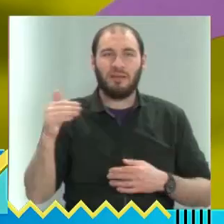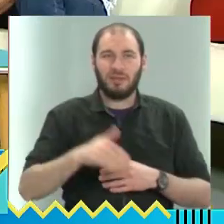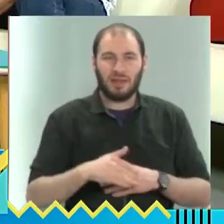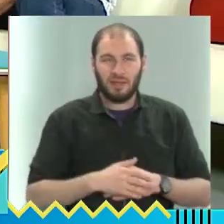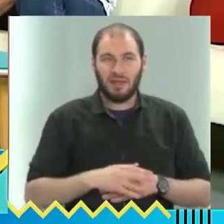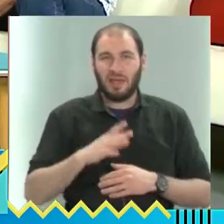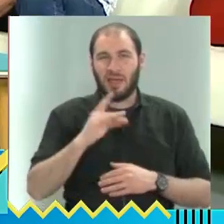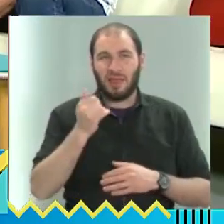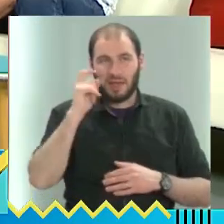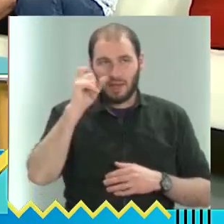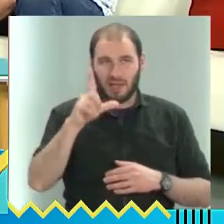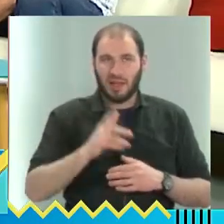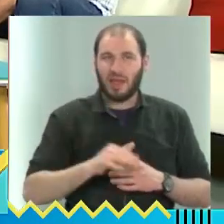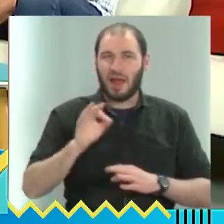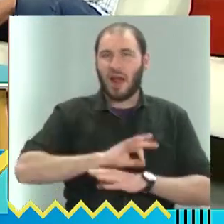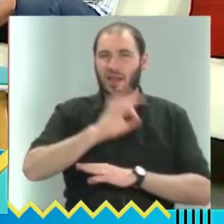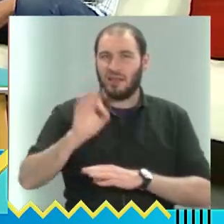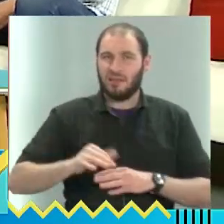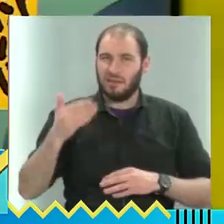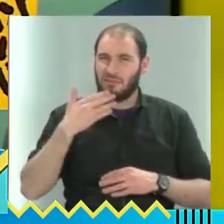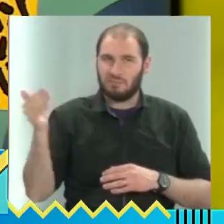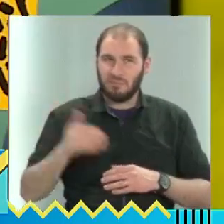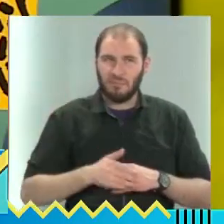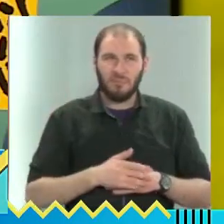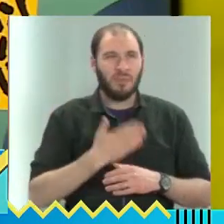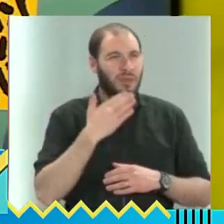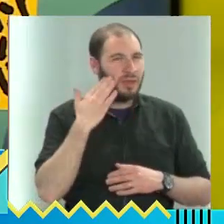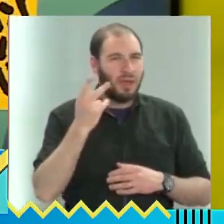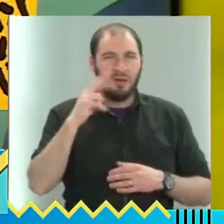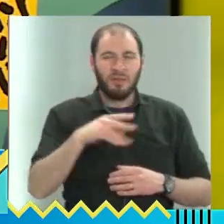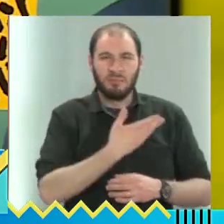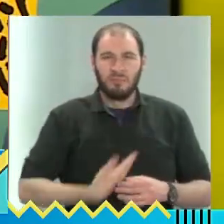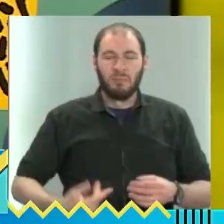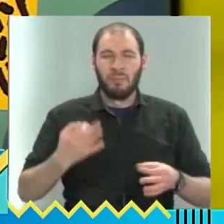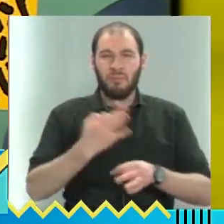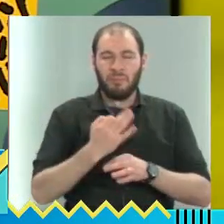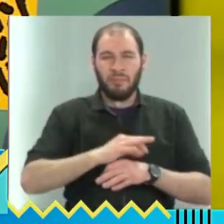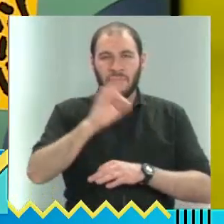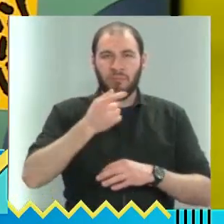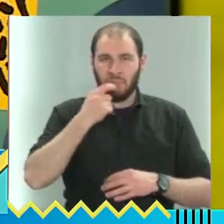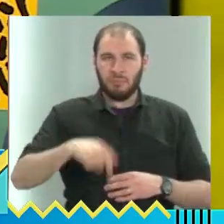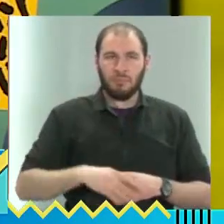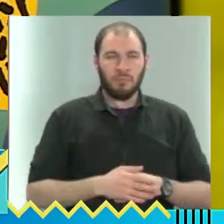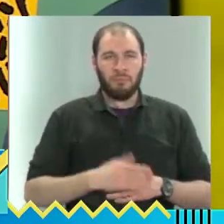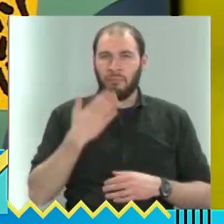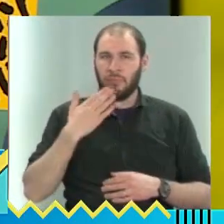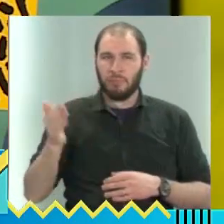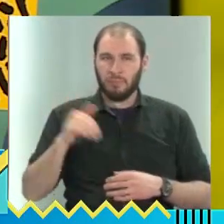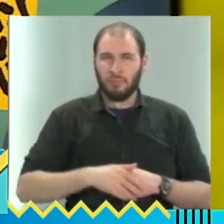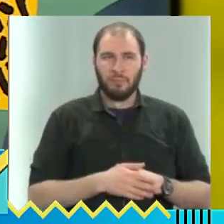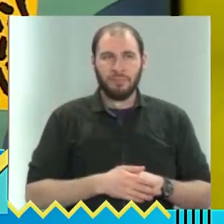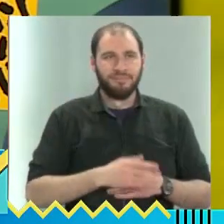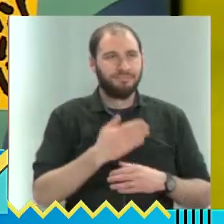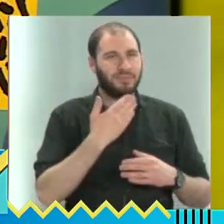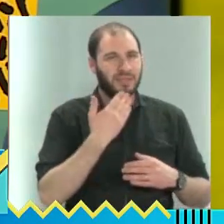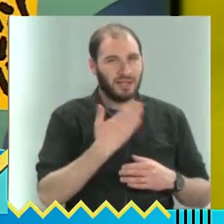nosotros Daniel Peralta, arquitecto. Muchísimas gracias, Daniel. Buenas tardes. Vicepresidente del Colegio de Arquitectos de la provincia de Mendoza. Muchas gracias, Daniel, por estar acá.